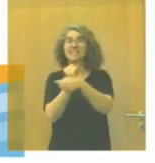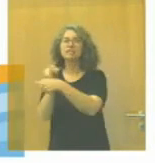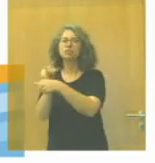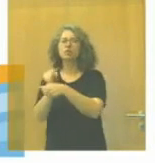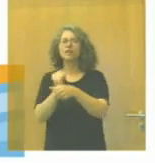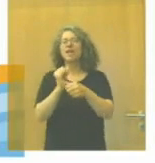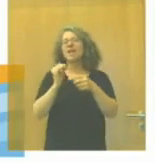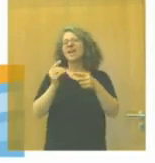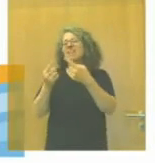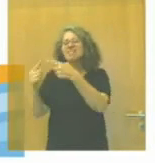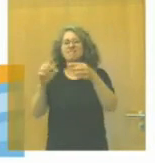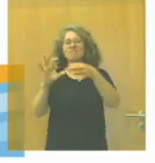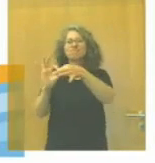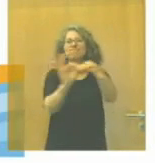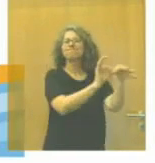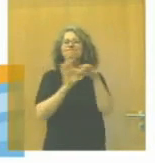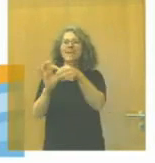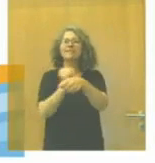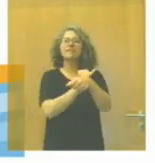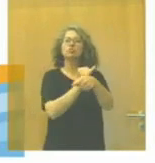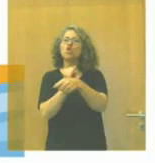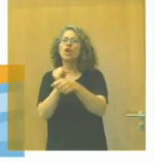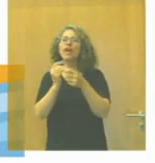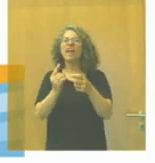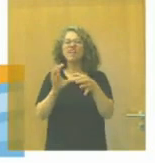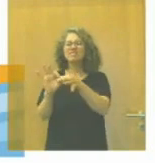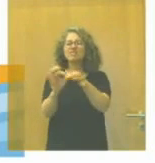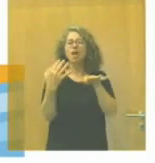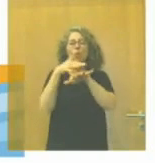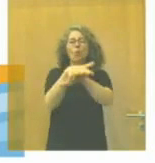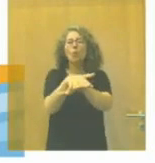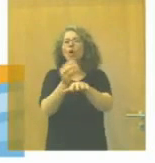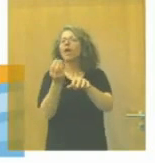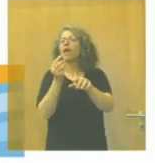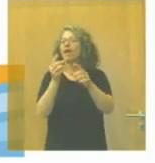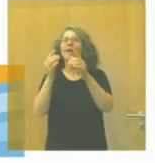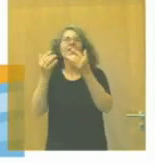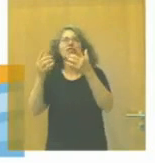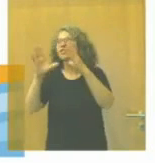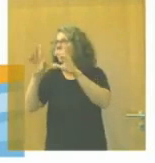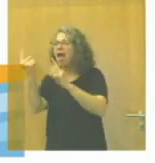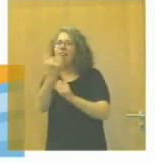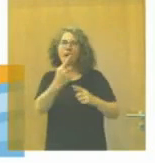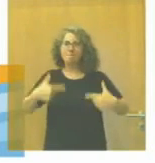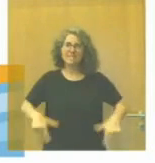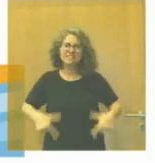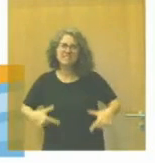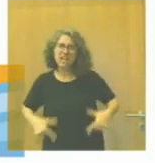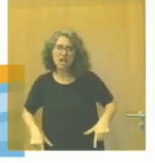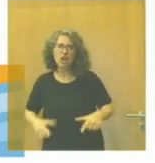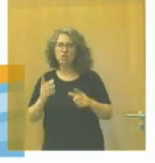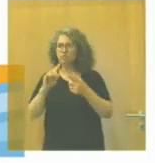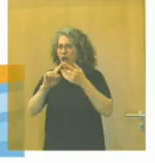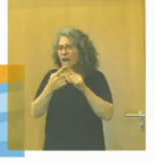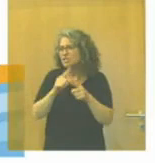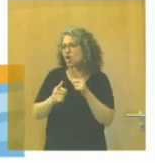de interinstitucionalidad, hablamos también de una interinstitucionalidad que pasa por todos los ministerios, pero que incluye